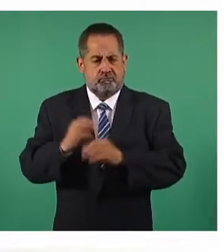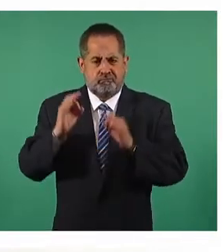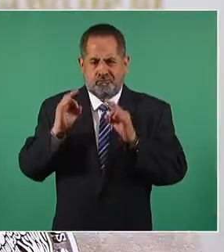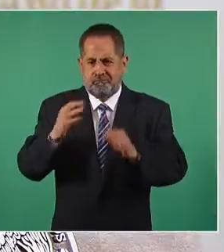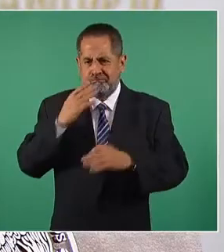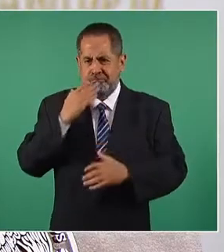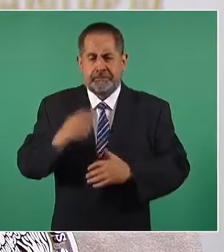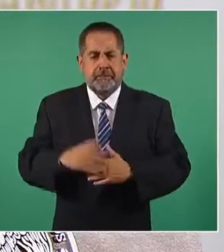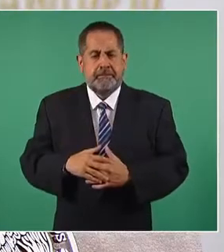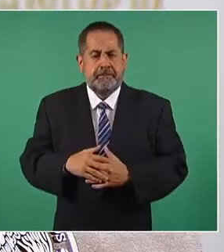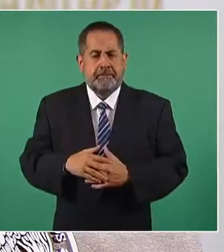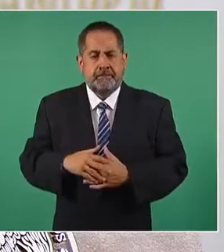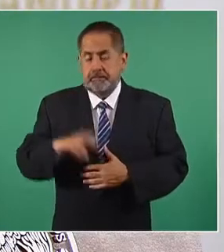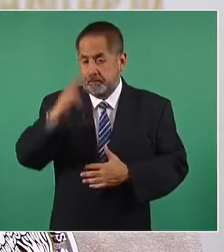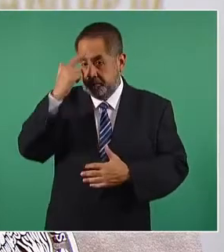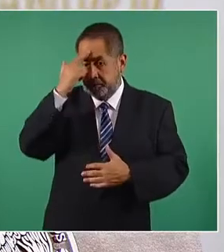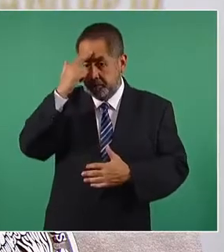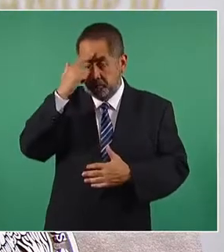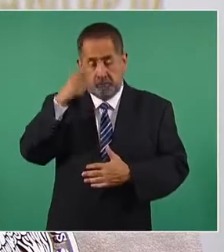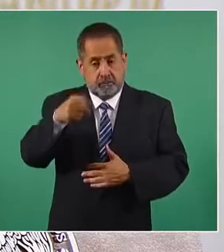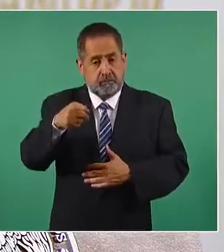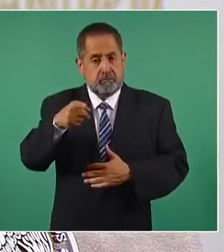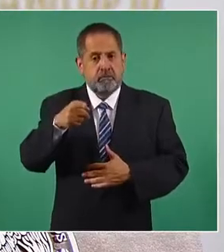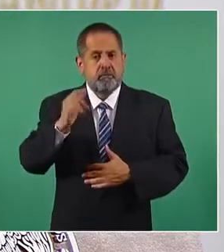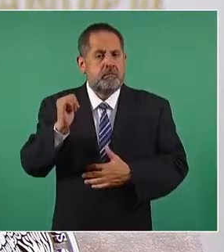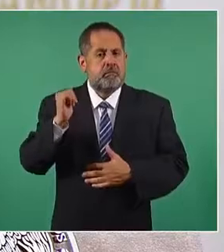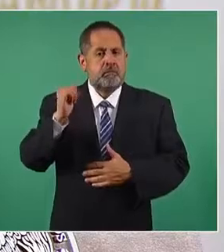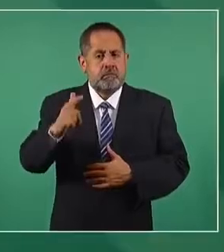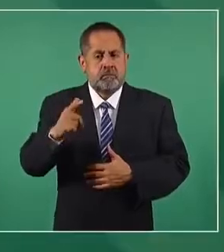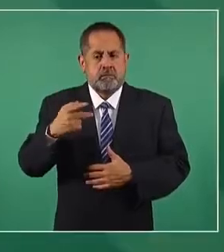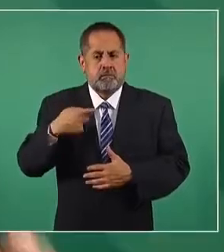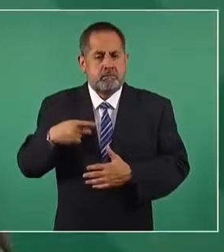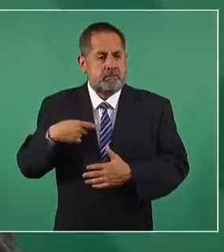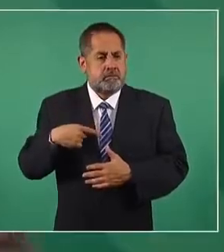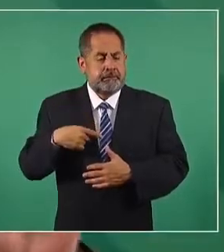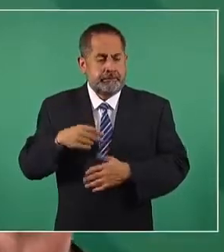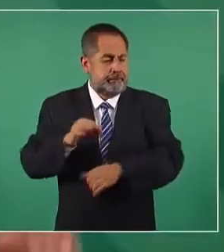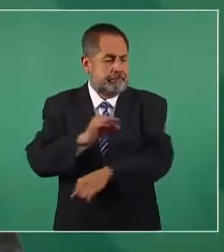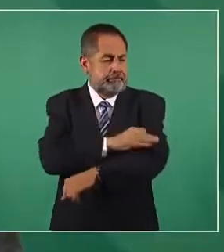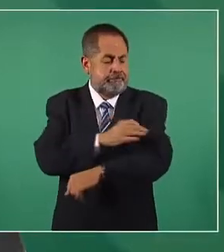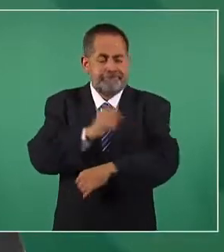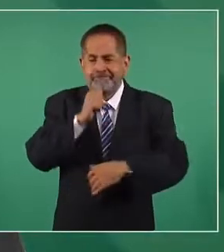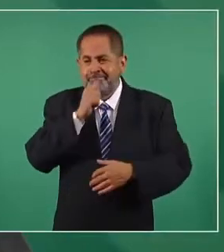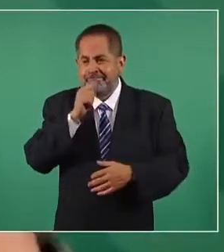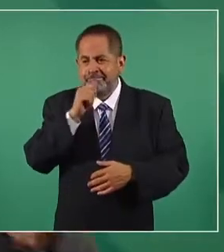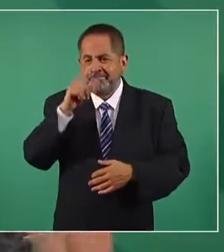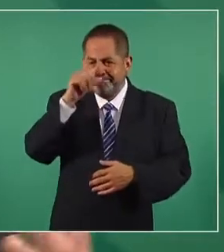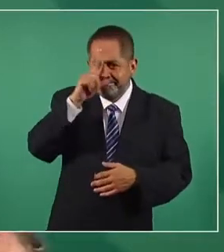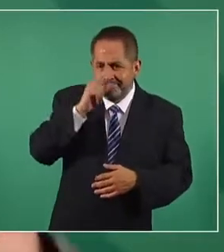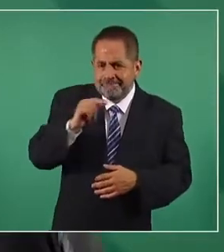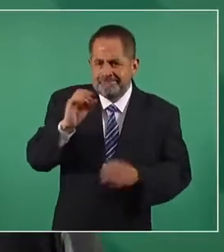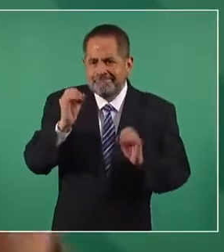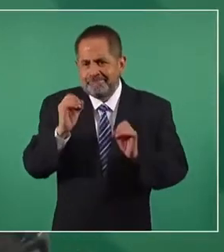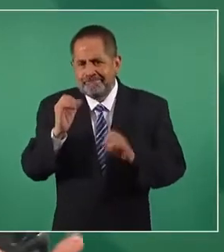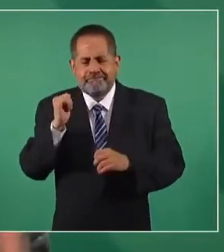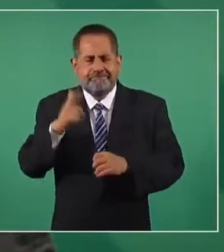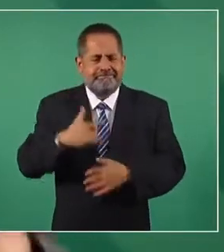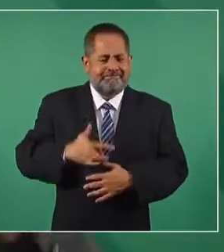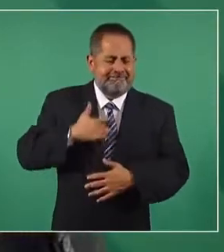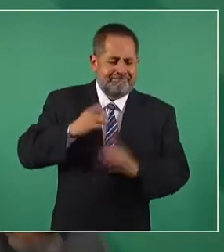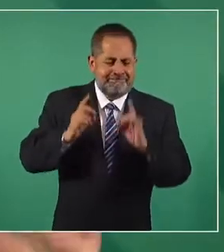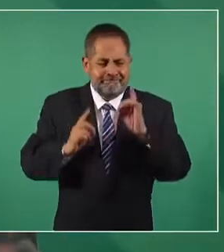años. Recordamos, por cierto, que cualquier persona que no fue vacunada por la razón que haya sido, no se decidió, no